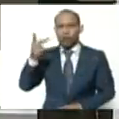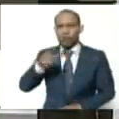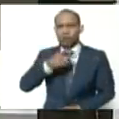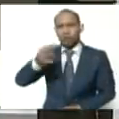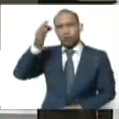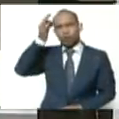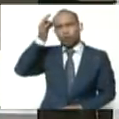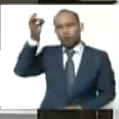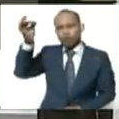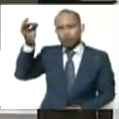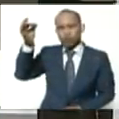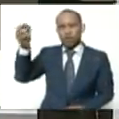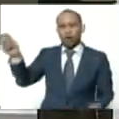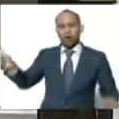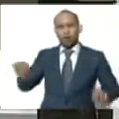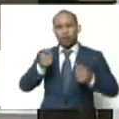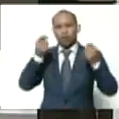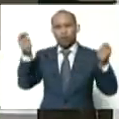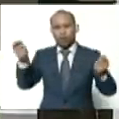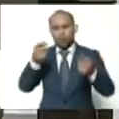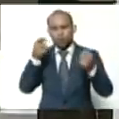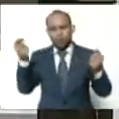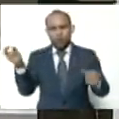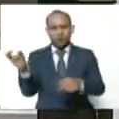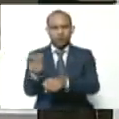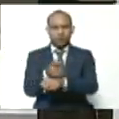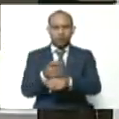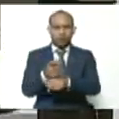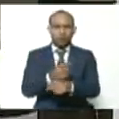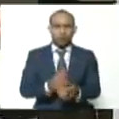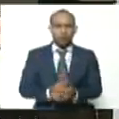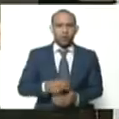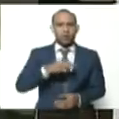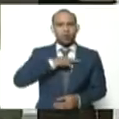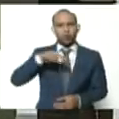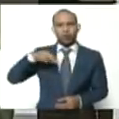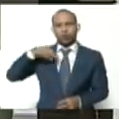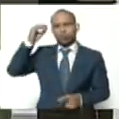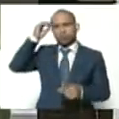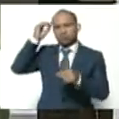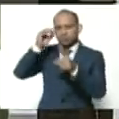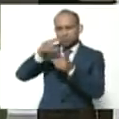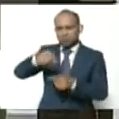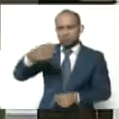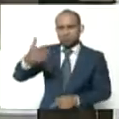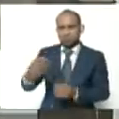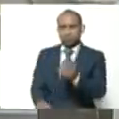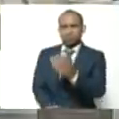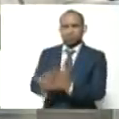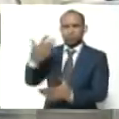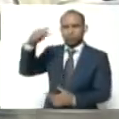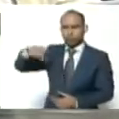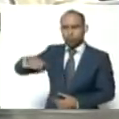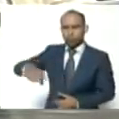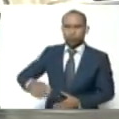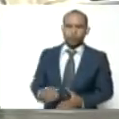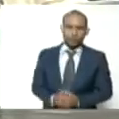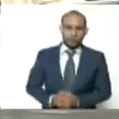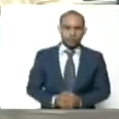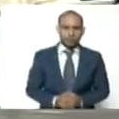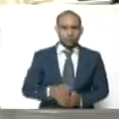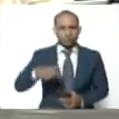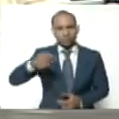consejos populares de gobierno. Ha sido una meta que nos hemos planteado aquí. La meta tiene